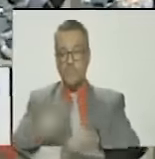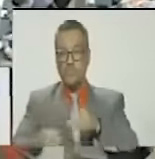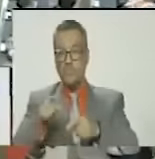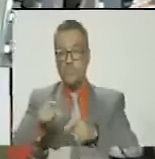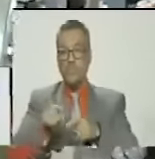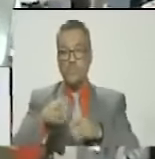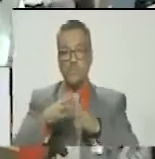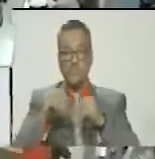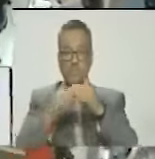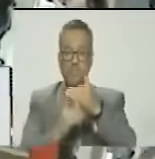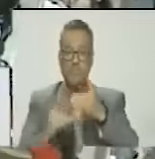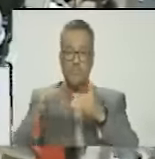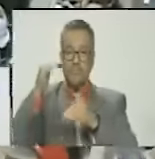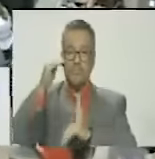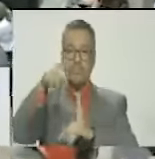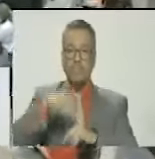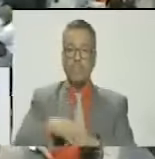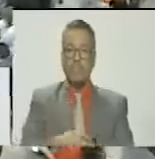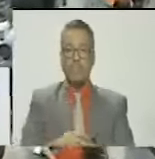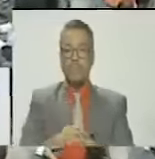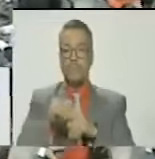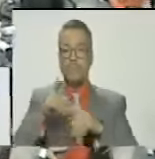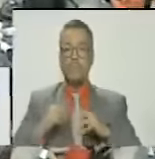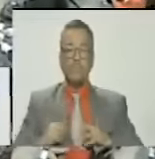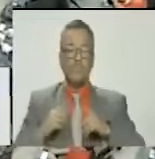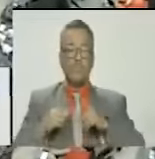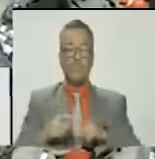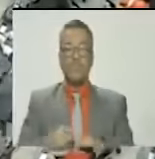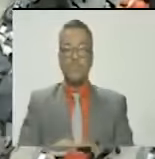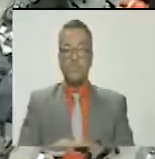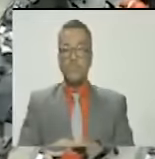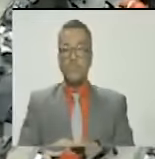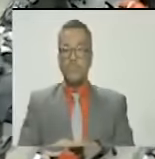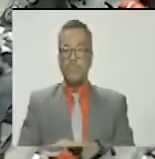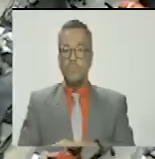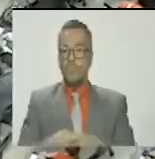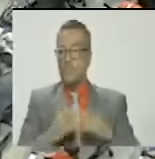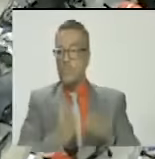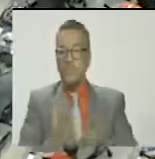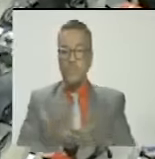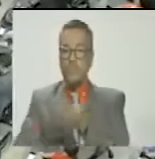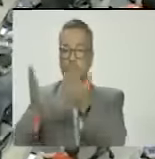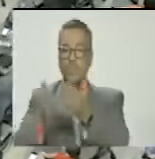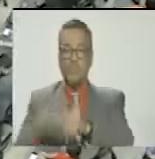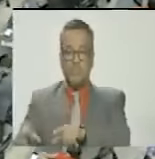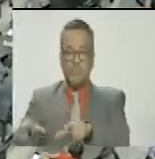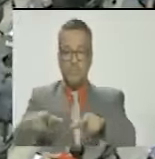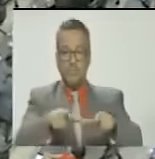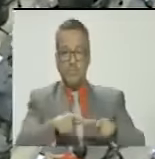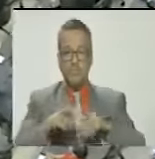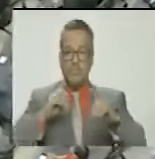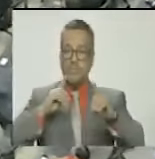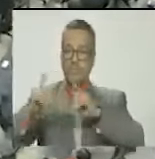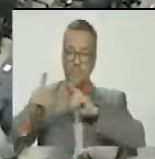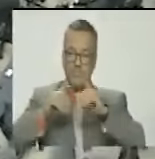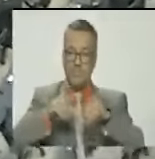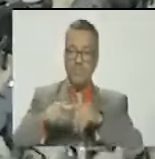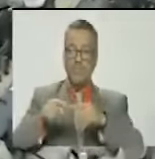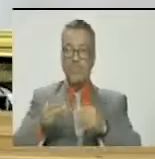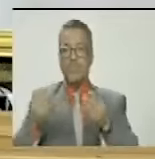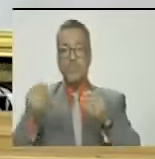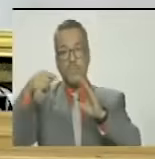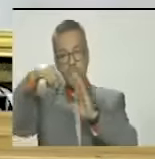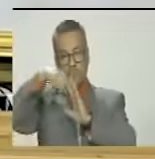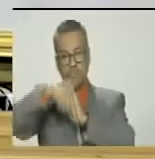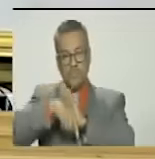máxima instancia en 1 oportunidad, para servir de espacio para el diálogo fecundo y